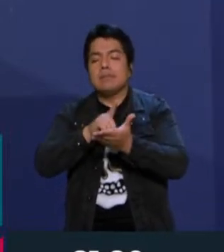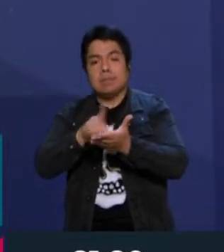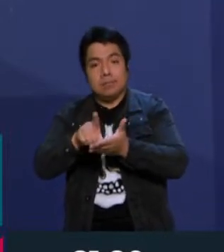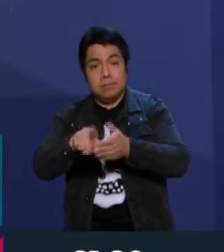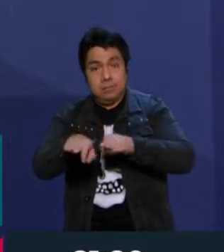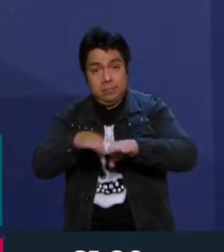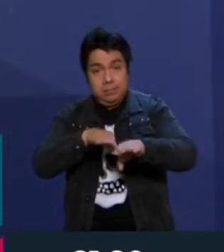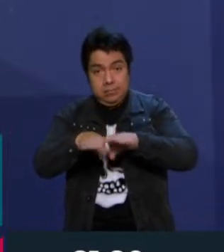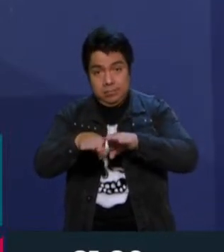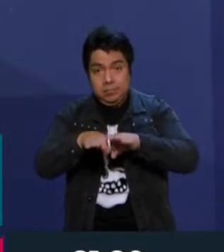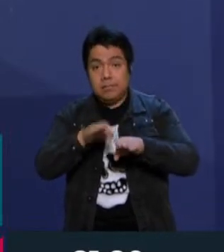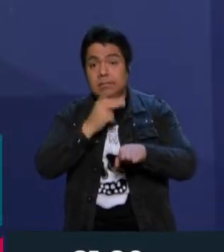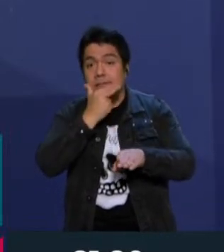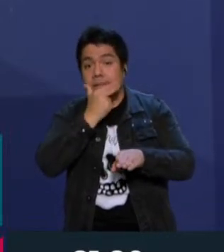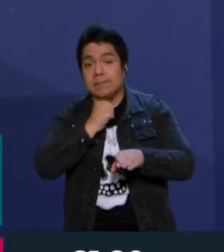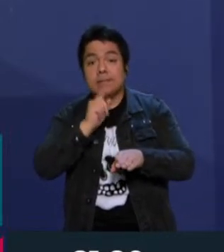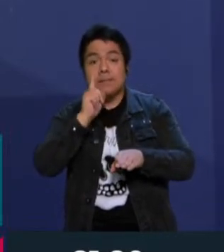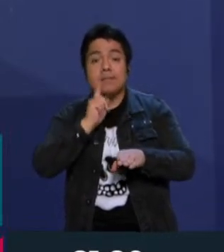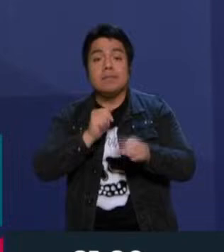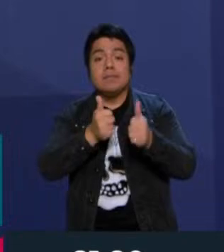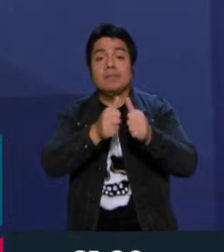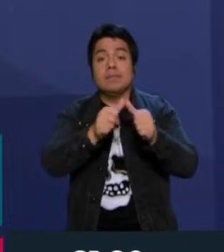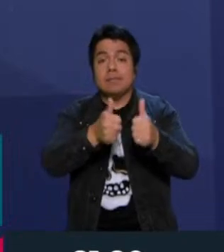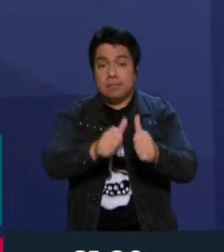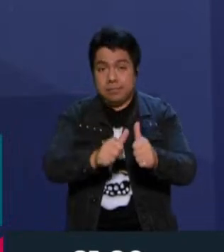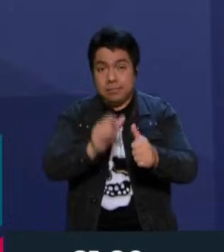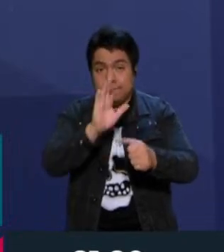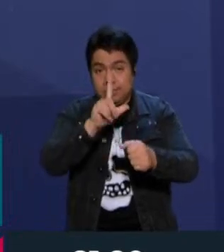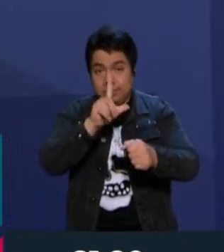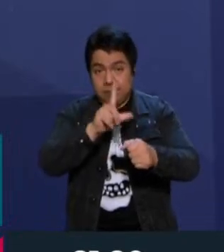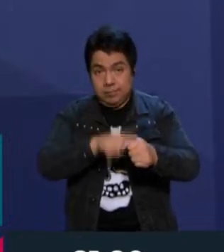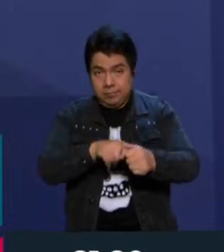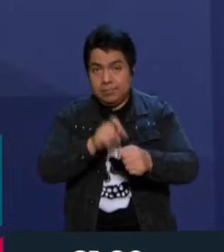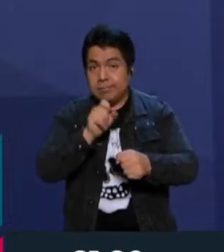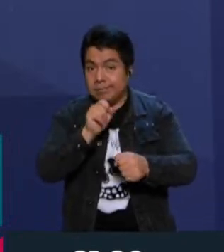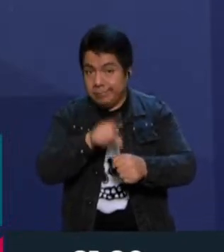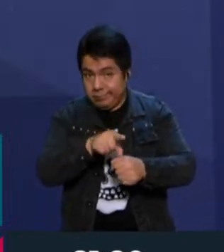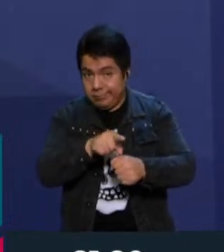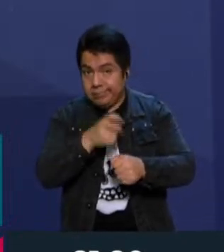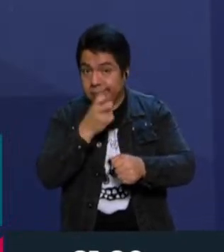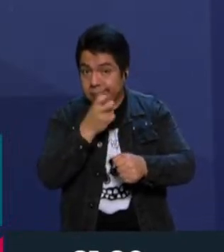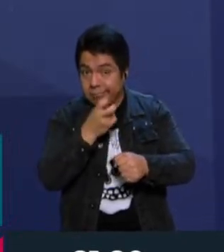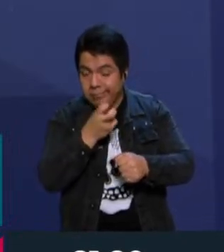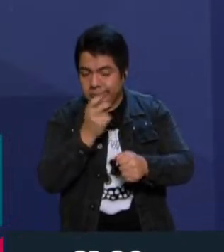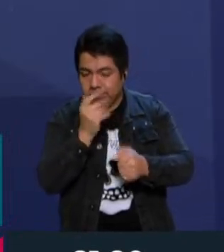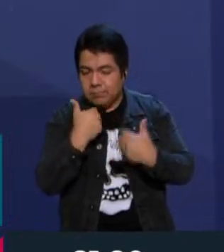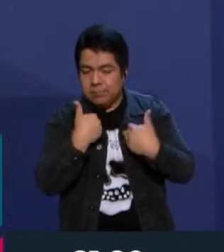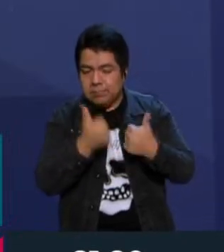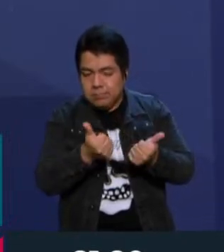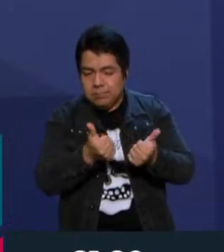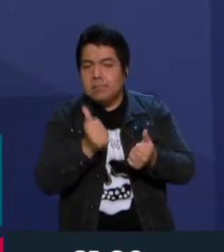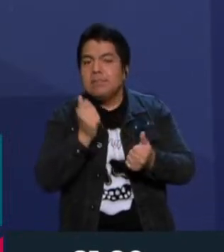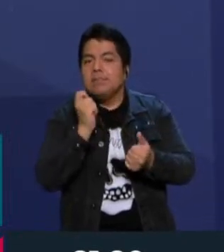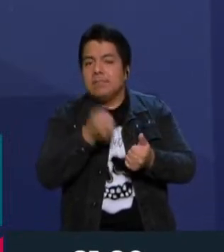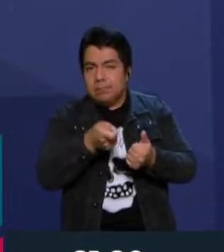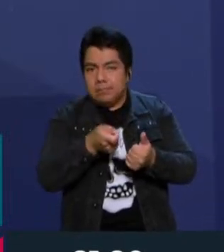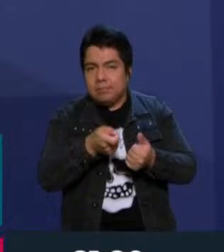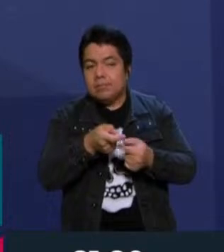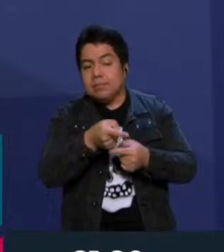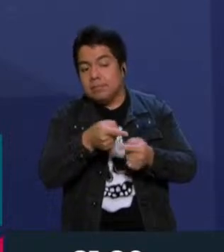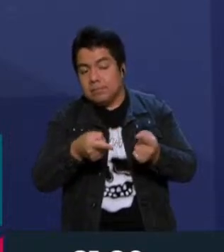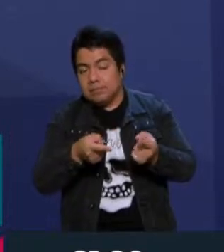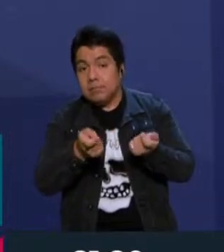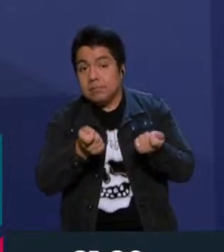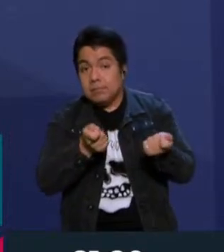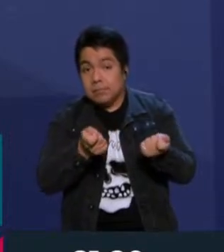de los trabajadores y trabajadoras del arte y la cultura, y también es importante comprender ese concepto, es decir, entender que quien dirige